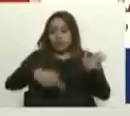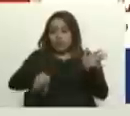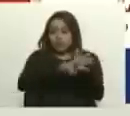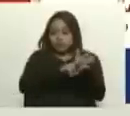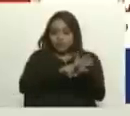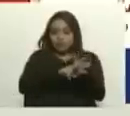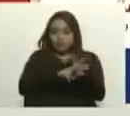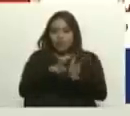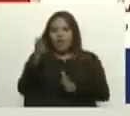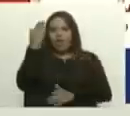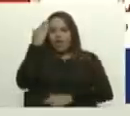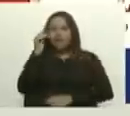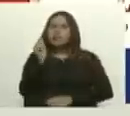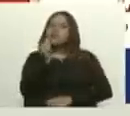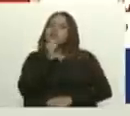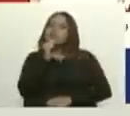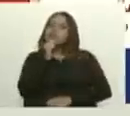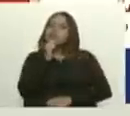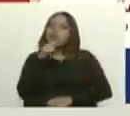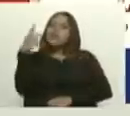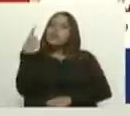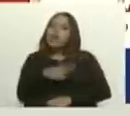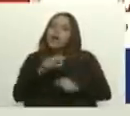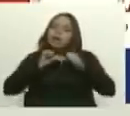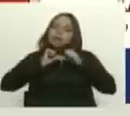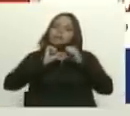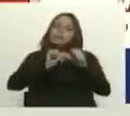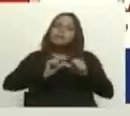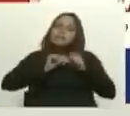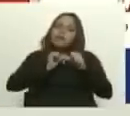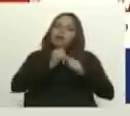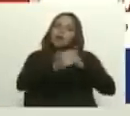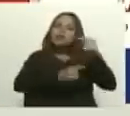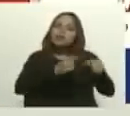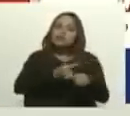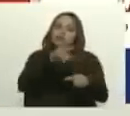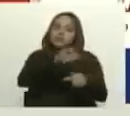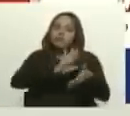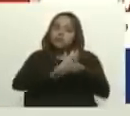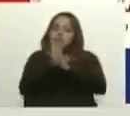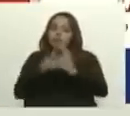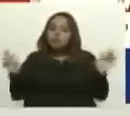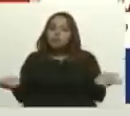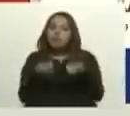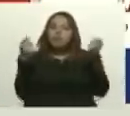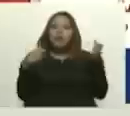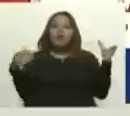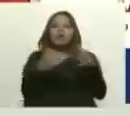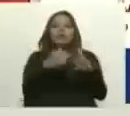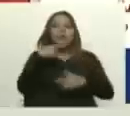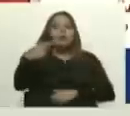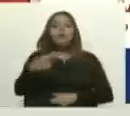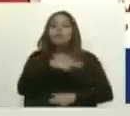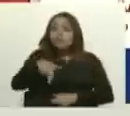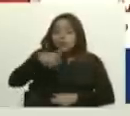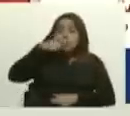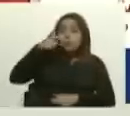quién tuvo que padecer ese colapso promovido por factores de la oposición? Nuestro